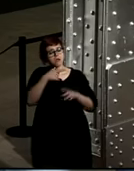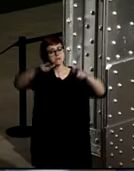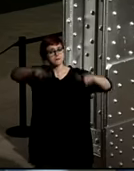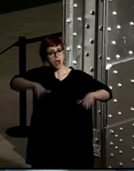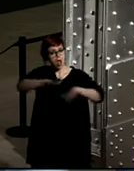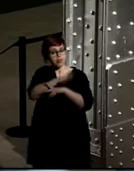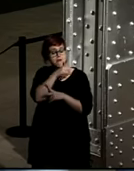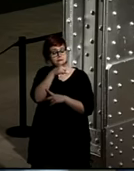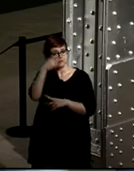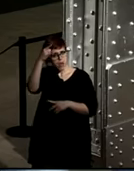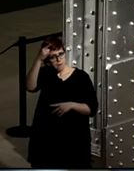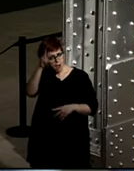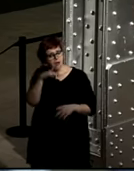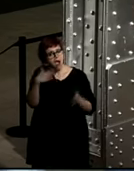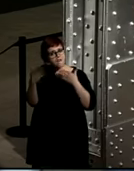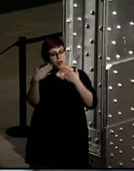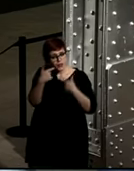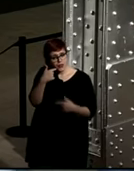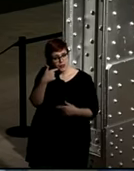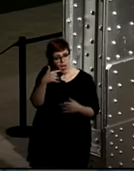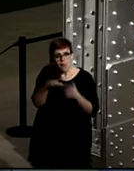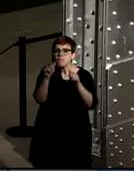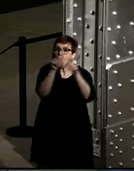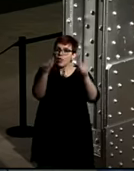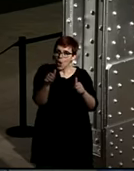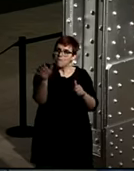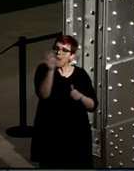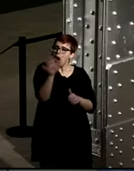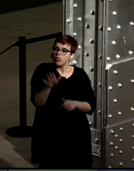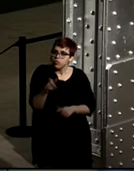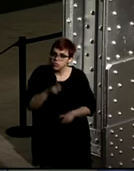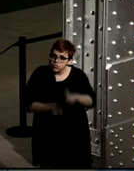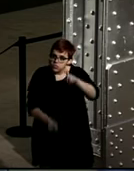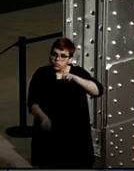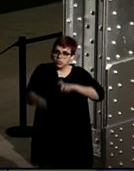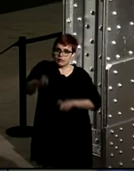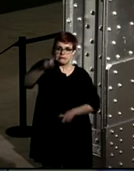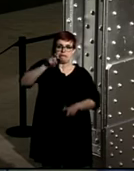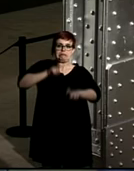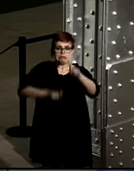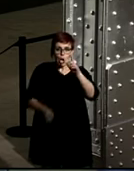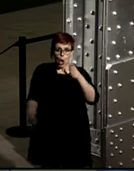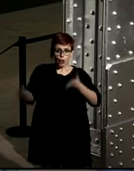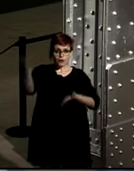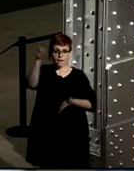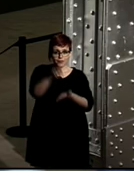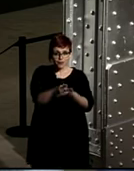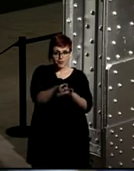allí a proyectar la película, que dicen que ese modelo está cambiando, que está volviendo toda la gente otra vez al centro, que cada vez